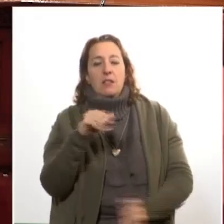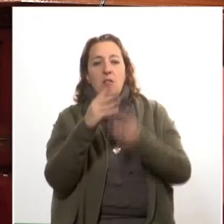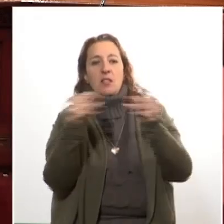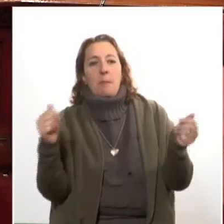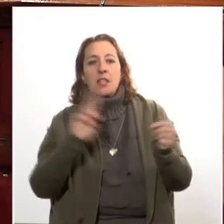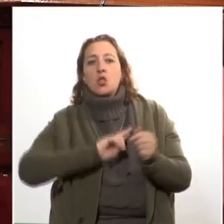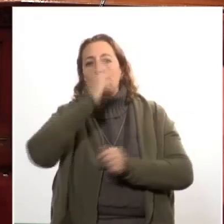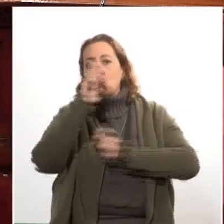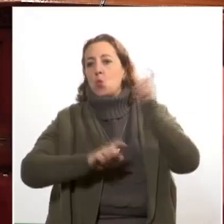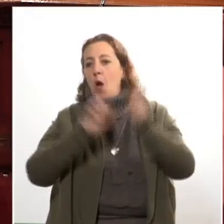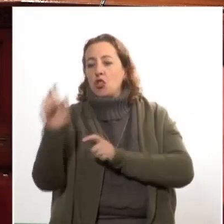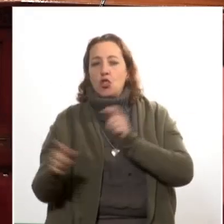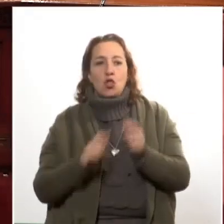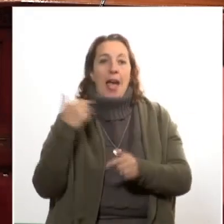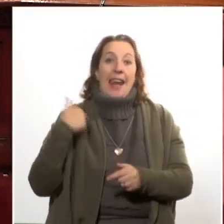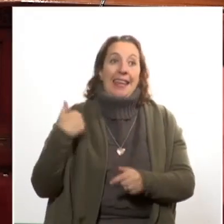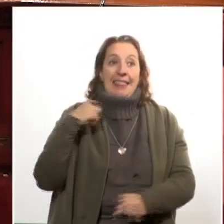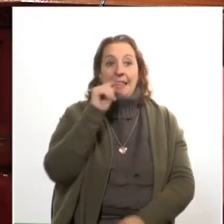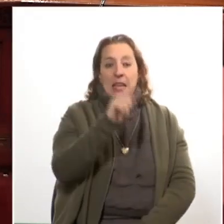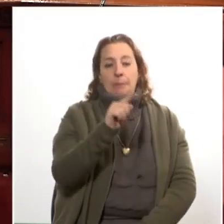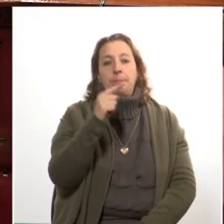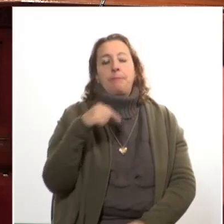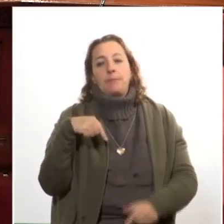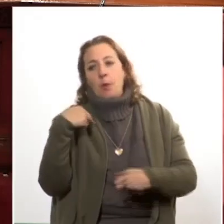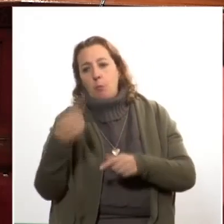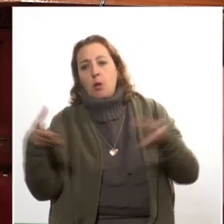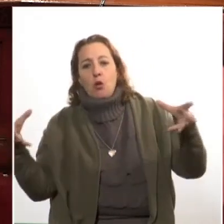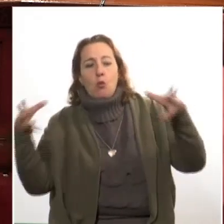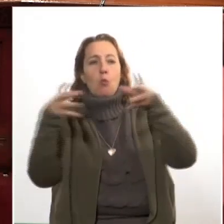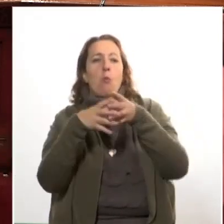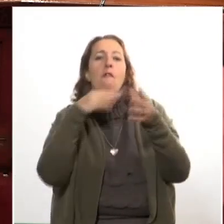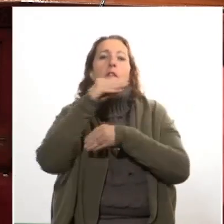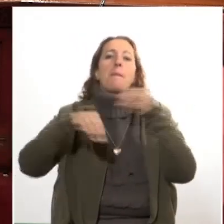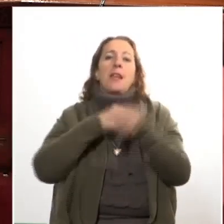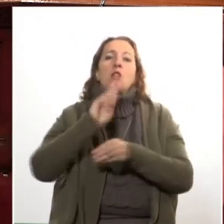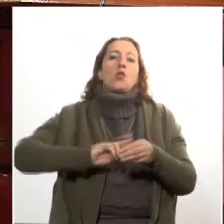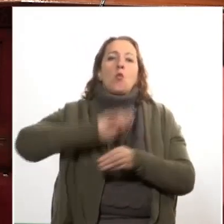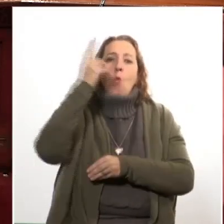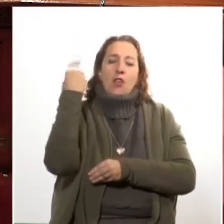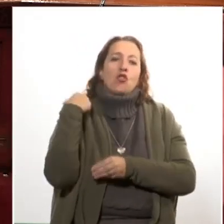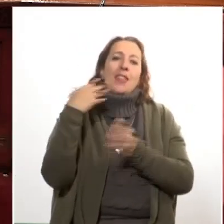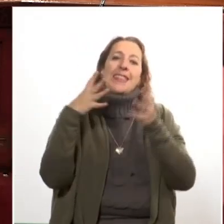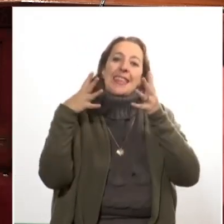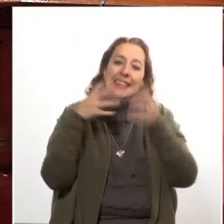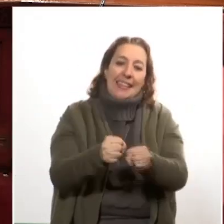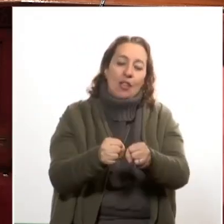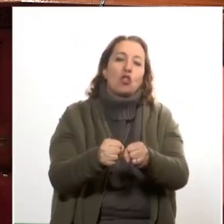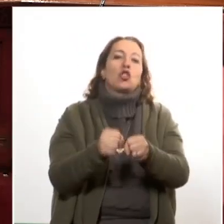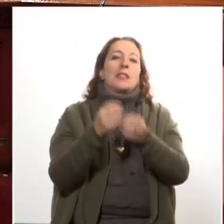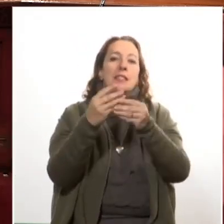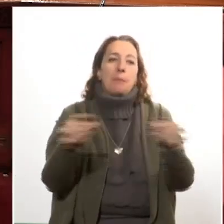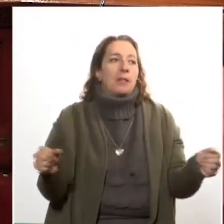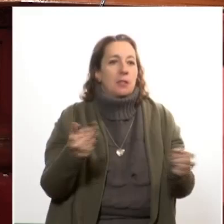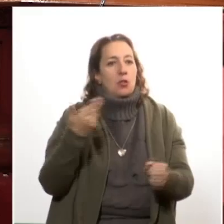que darían lugar posteriormente a la conformación del grupo de familiares de uruguayos detenidos desaparecidos en Argentina. Fue una activa